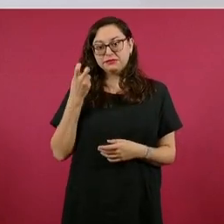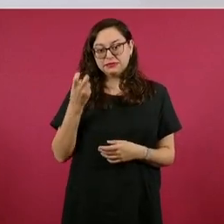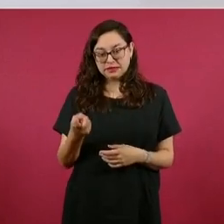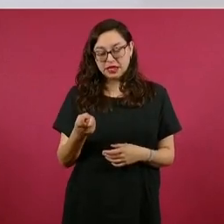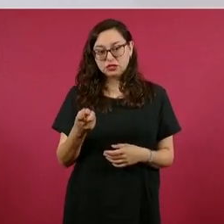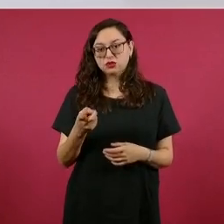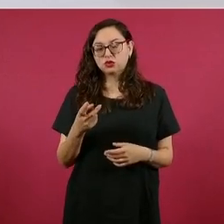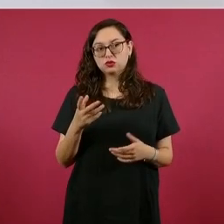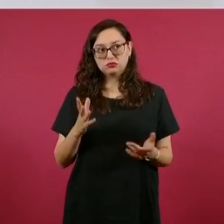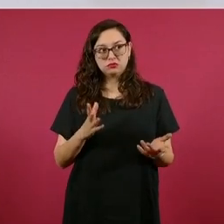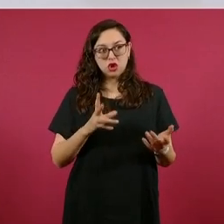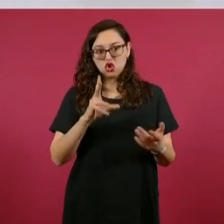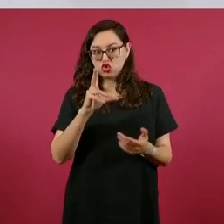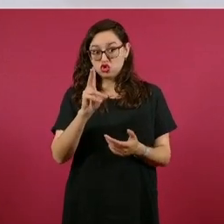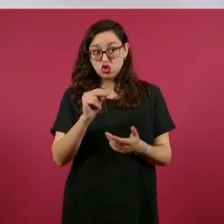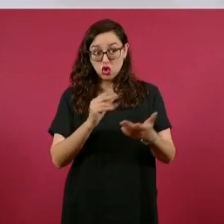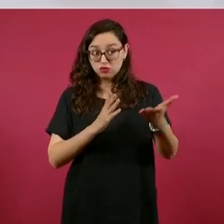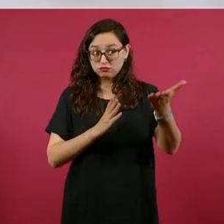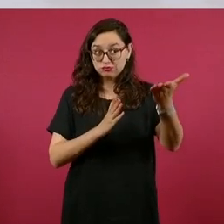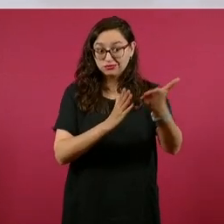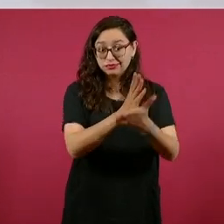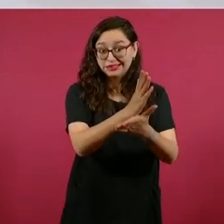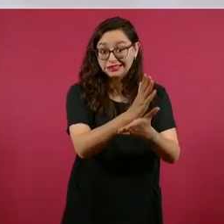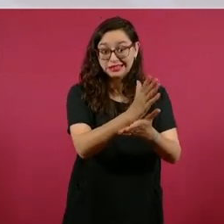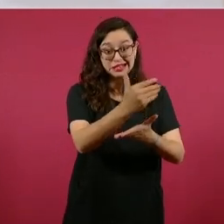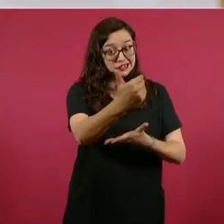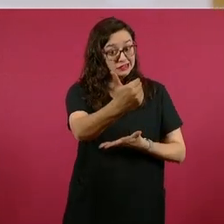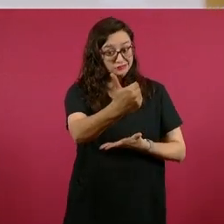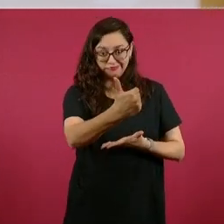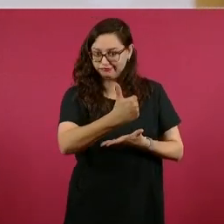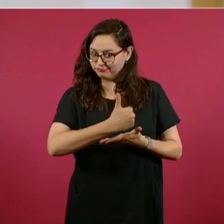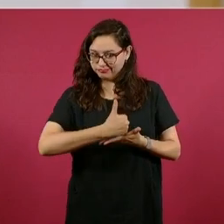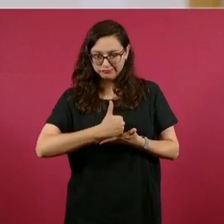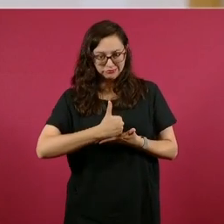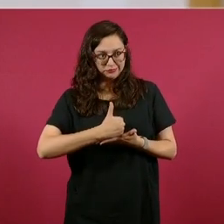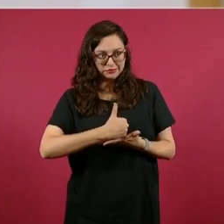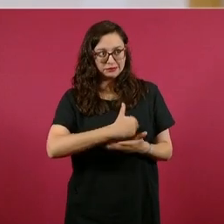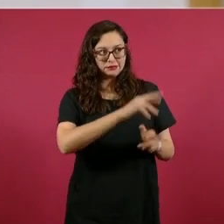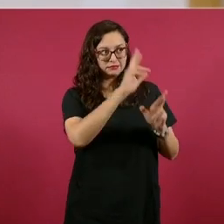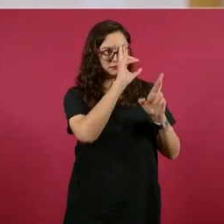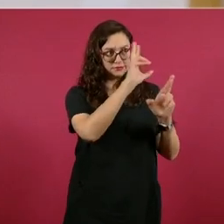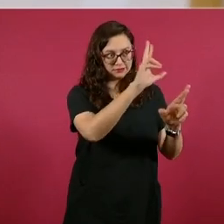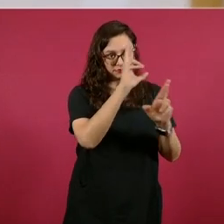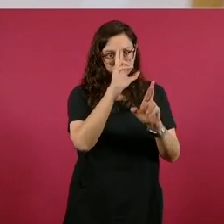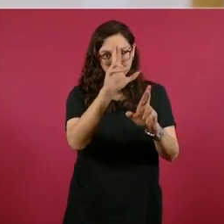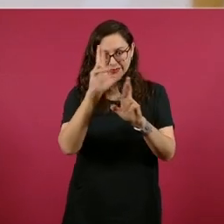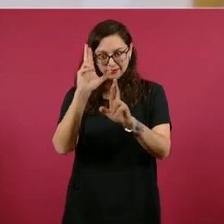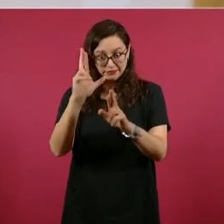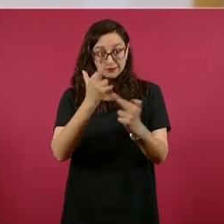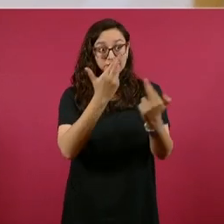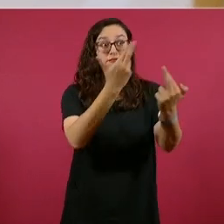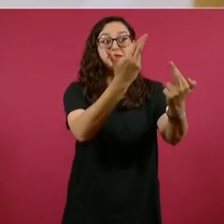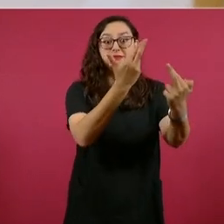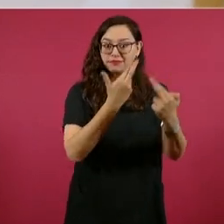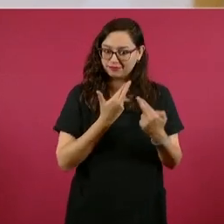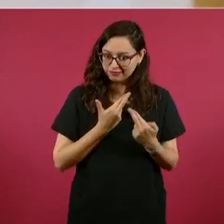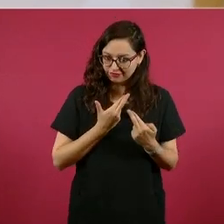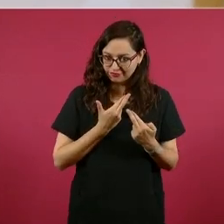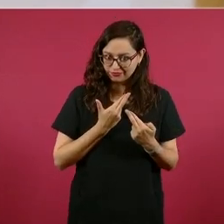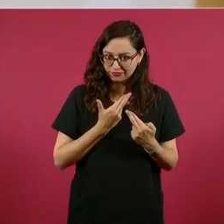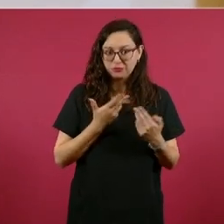de no intervención, de autodeterminación de los pueblos, de cooperación para el